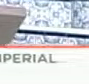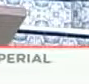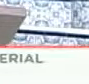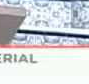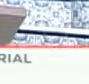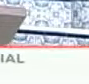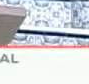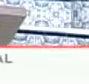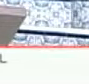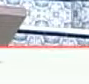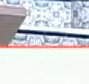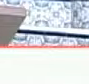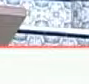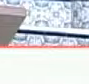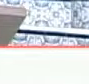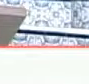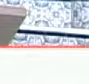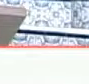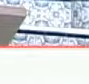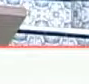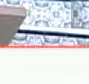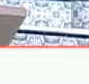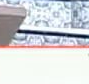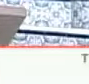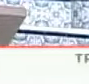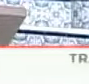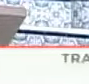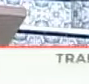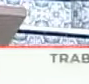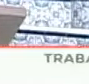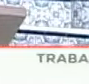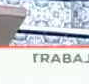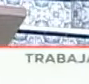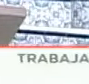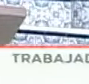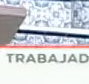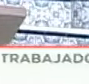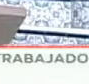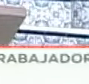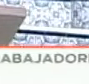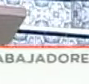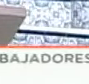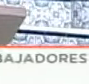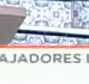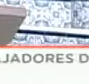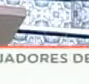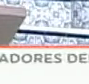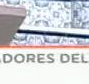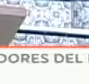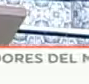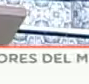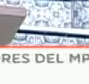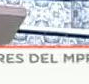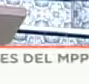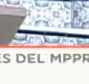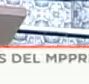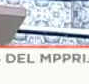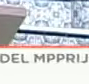el Control y la Prevención del COVID-19 continúa permanentemente llevando adelante su